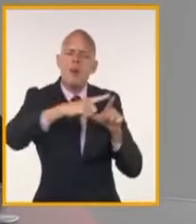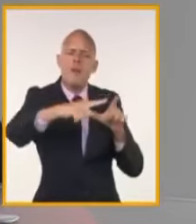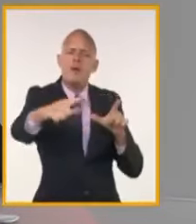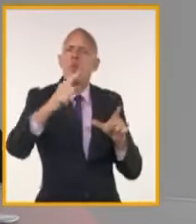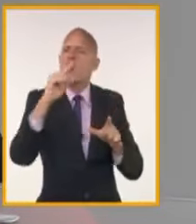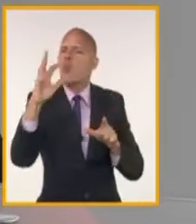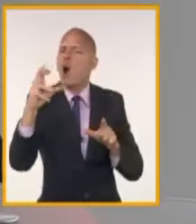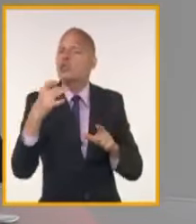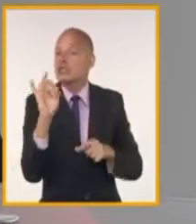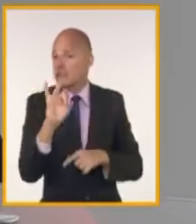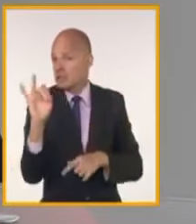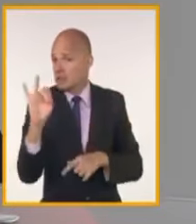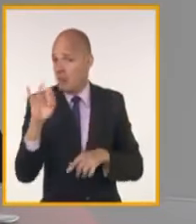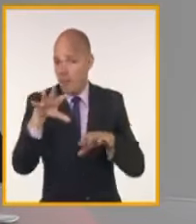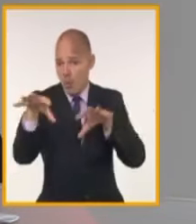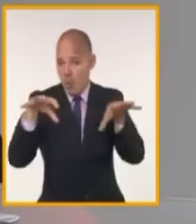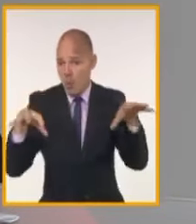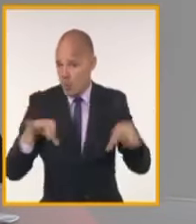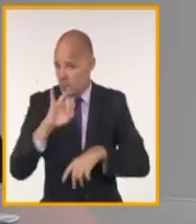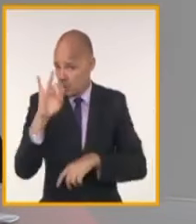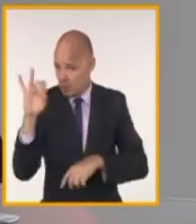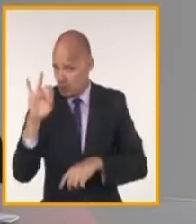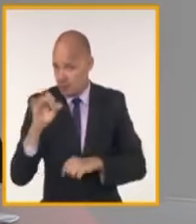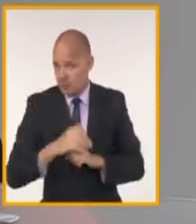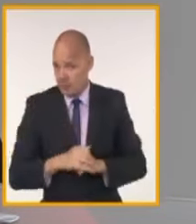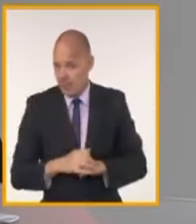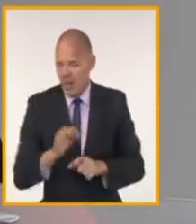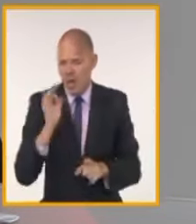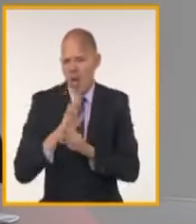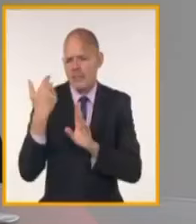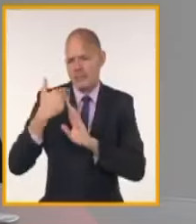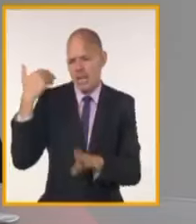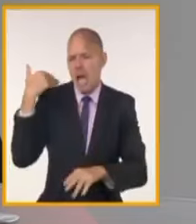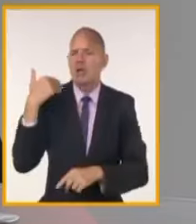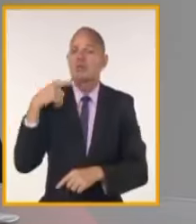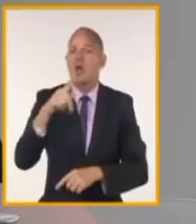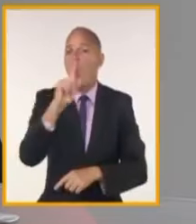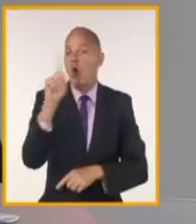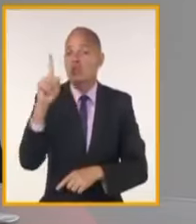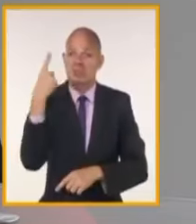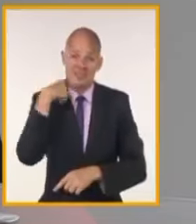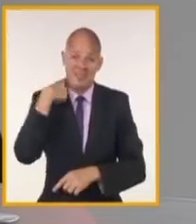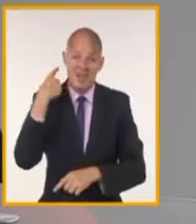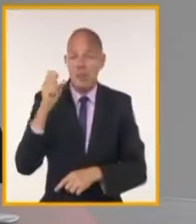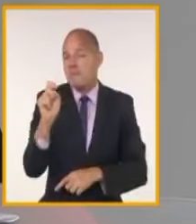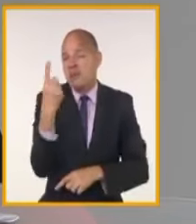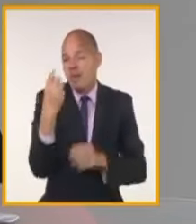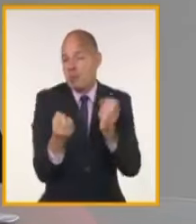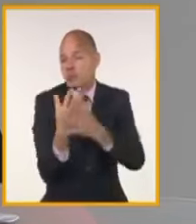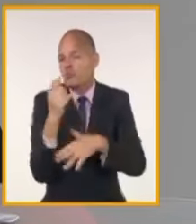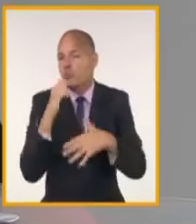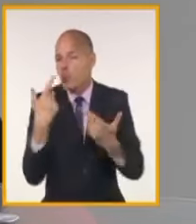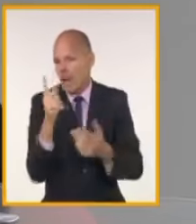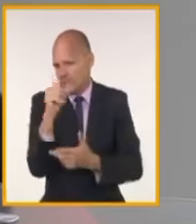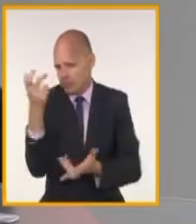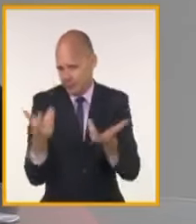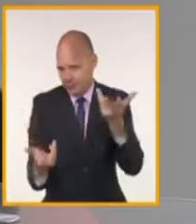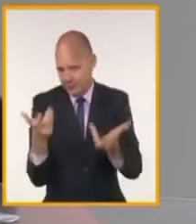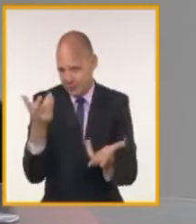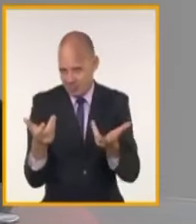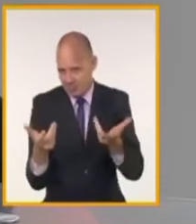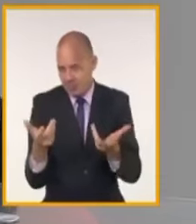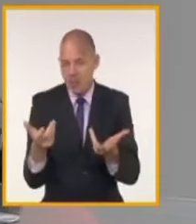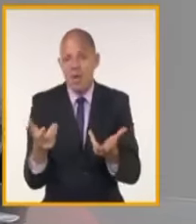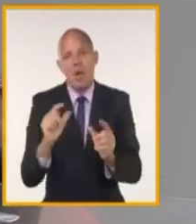pequeños nosotros empezamos con parque hace 11 años en cantarrana en 100 fuego el primer parque de un me agua hace 11 años y se ha ido